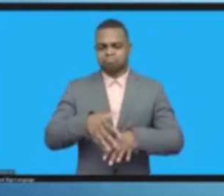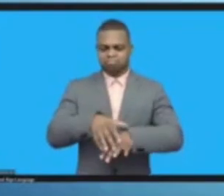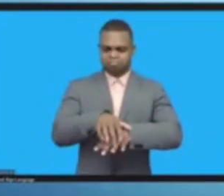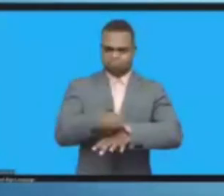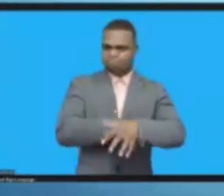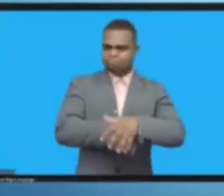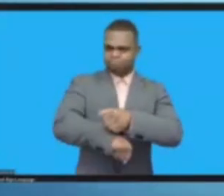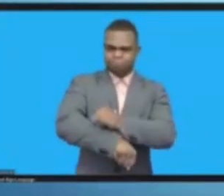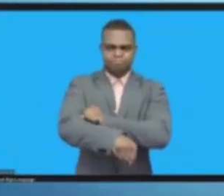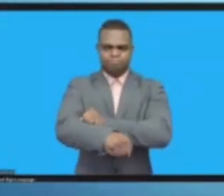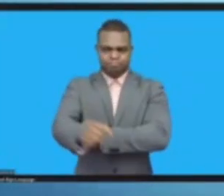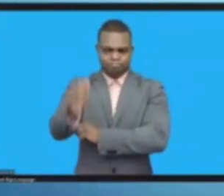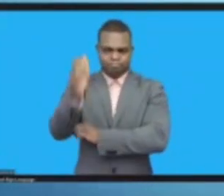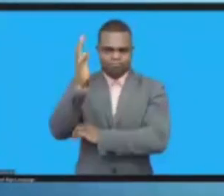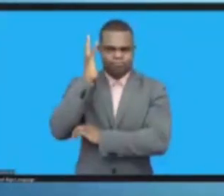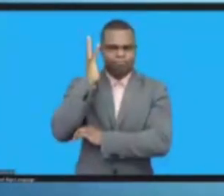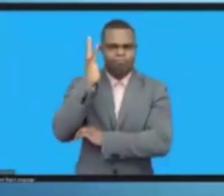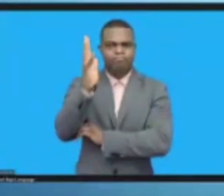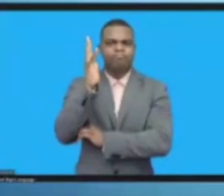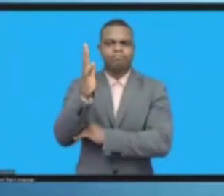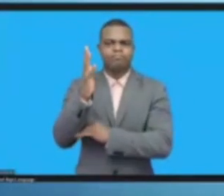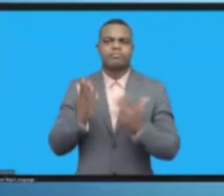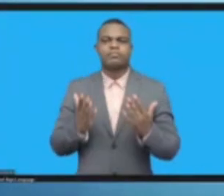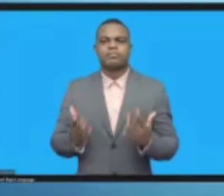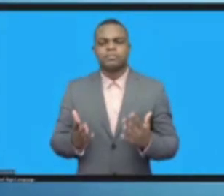siempre hago lo que dice evento